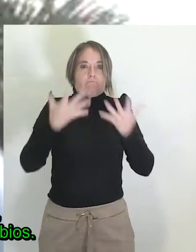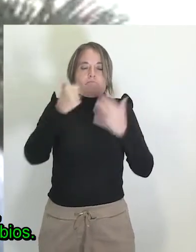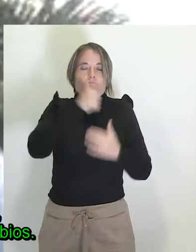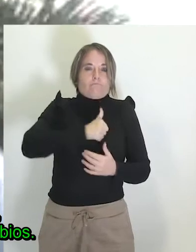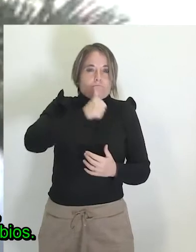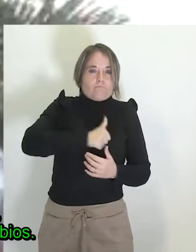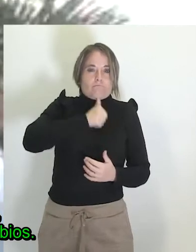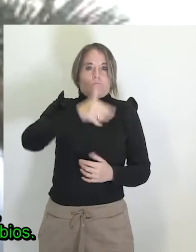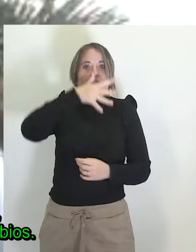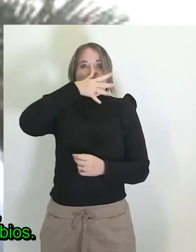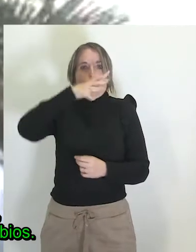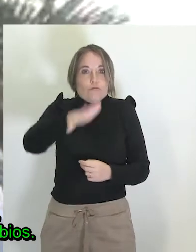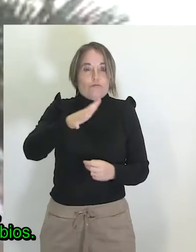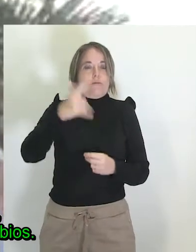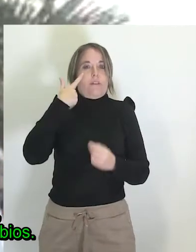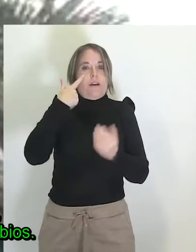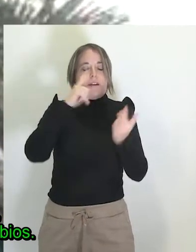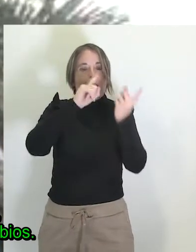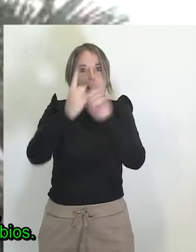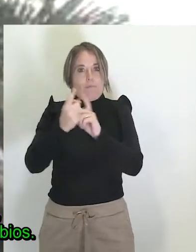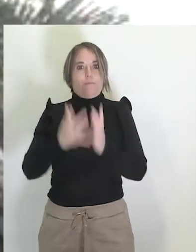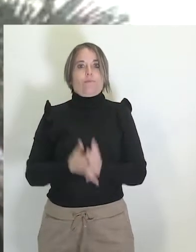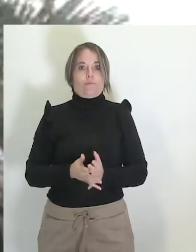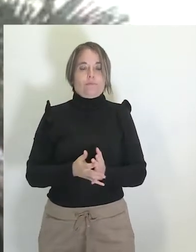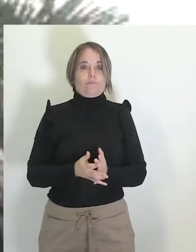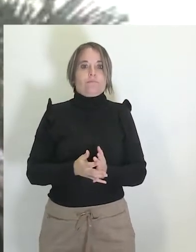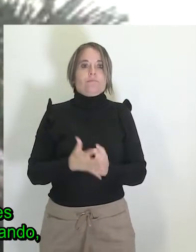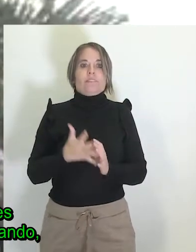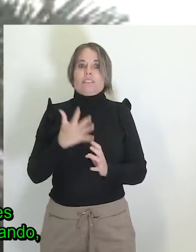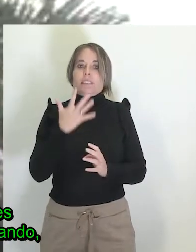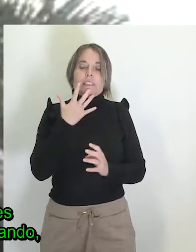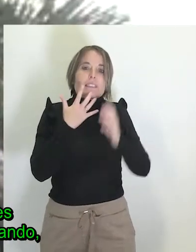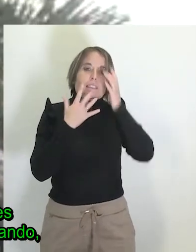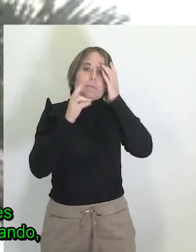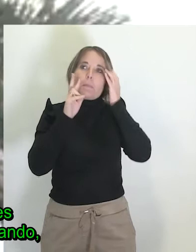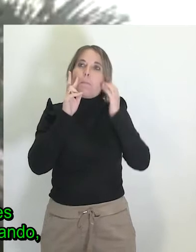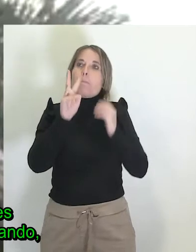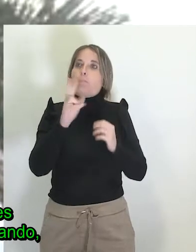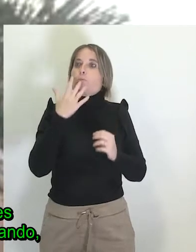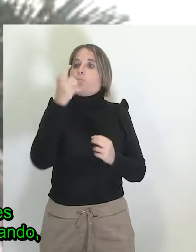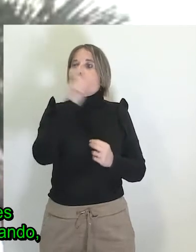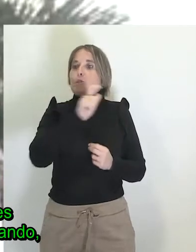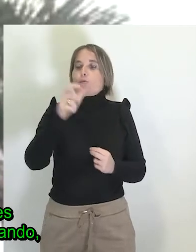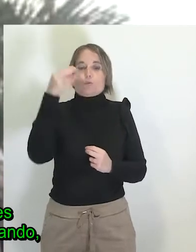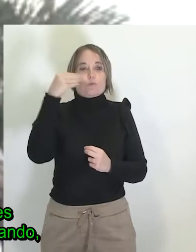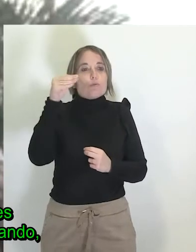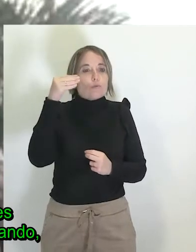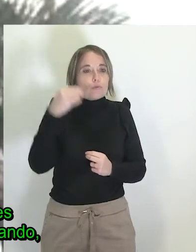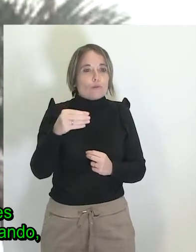continuar resistiendo, denunciando y generando cambios. Cada vez que vemos